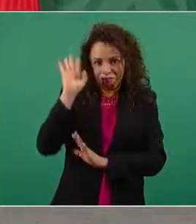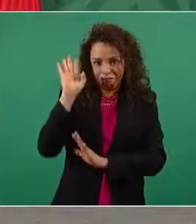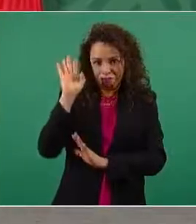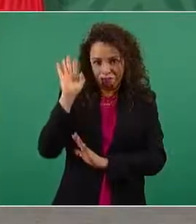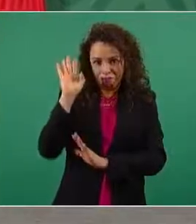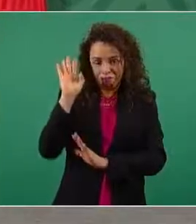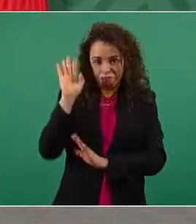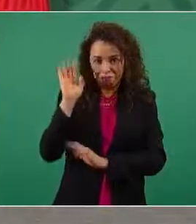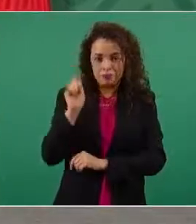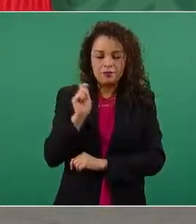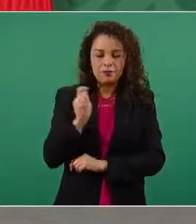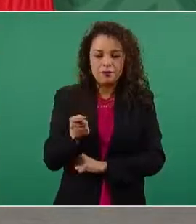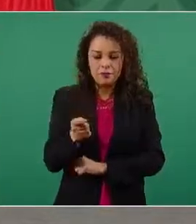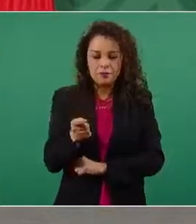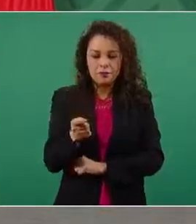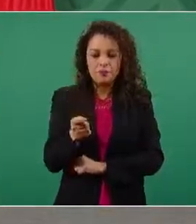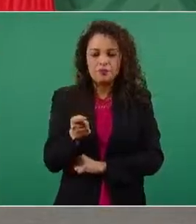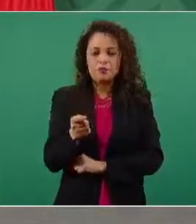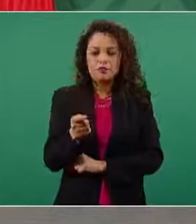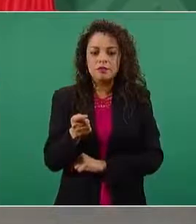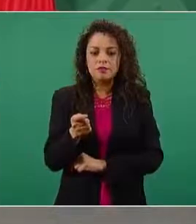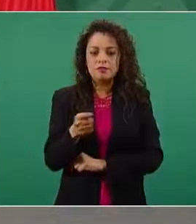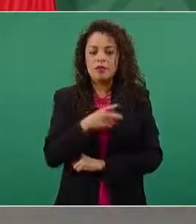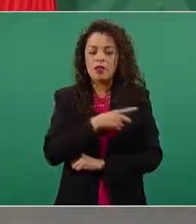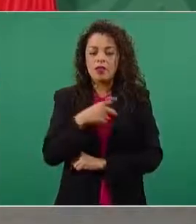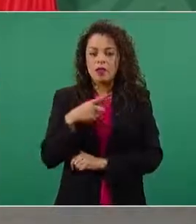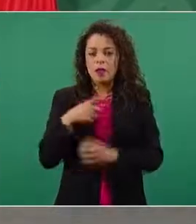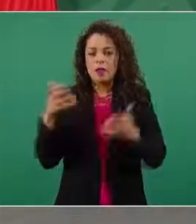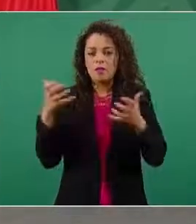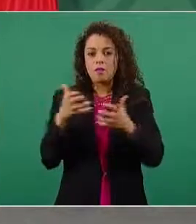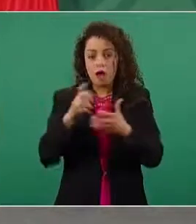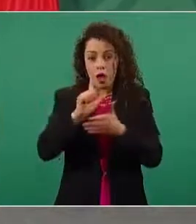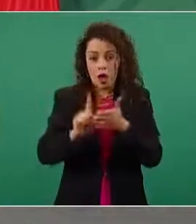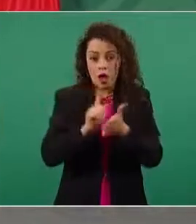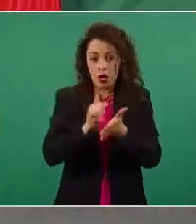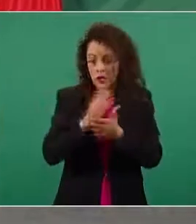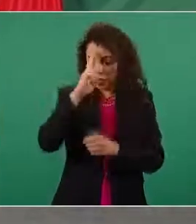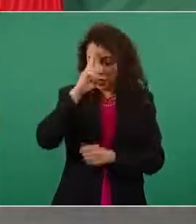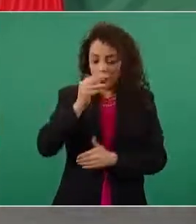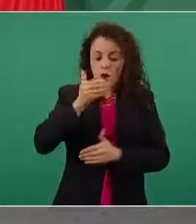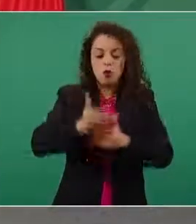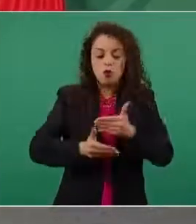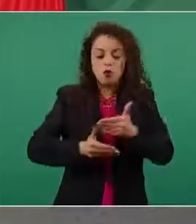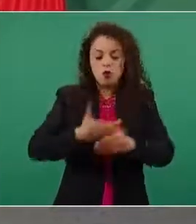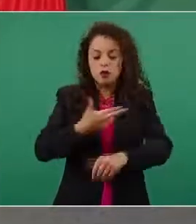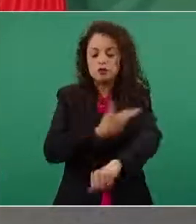de acuerdo a un proceso legal, porque siempre también